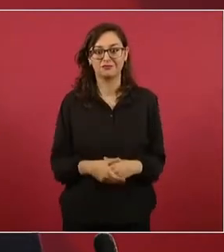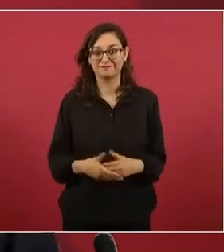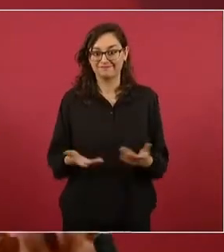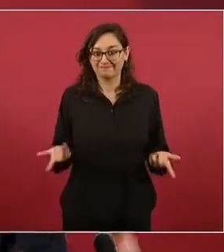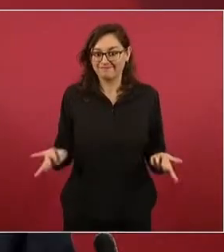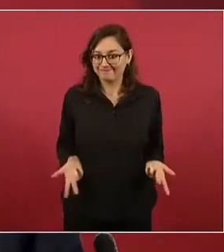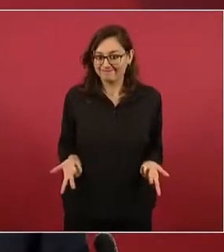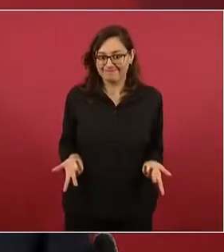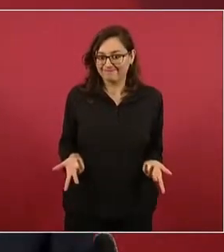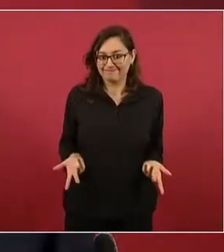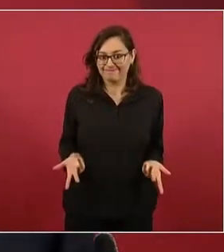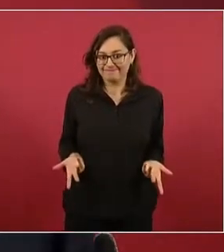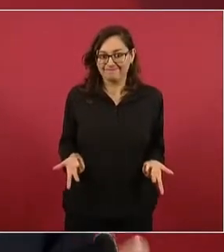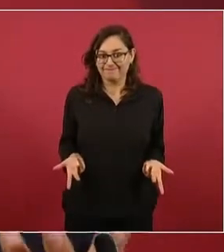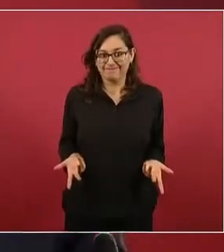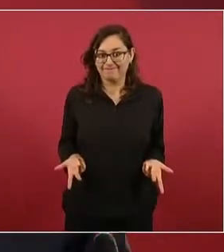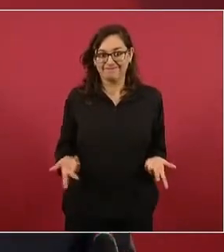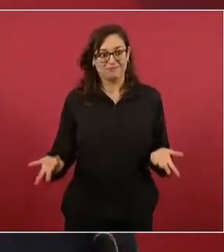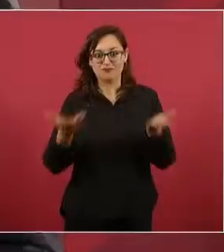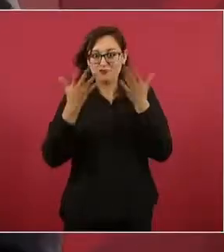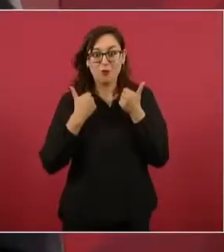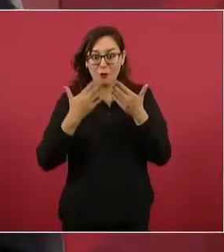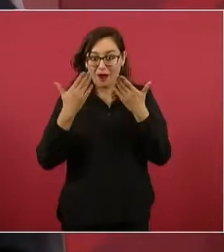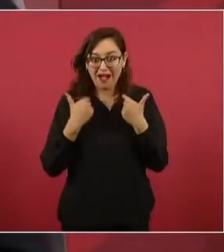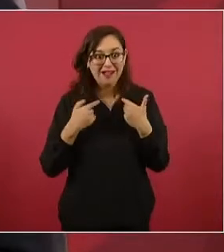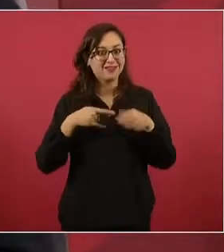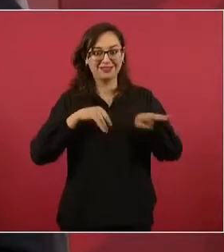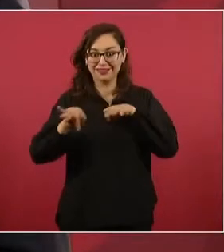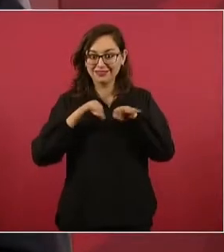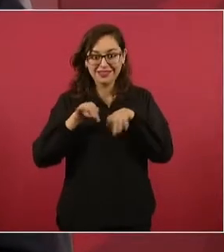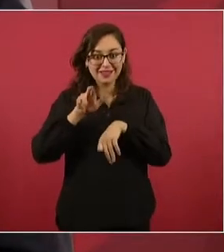Entonces, no tienen trabajadores,